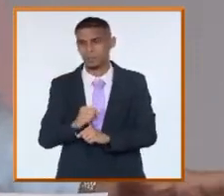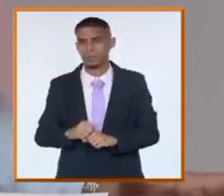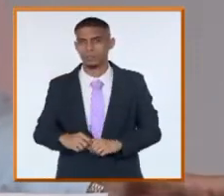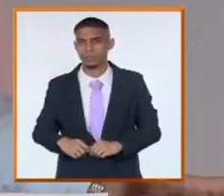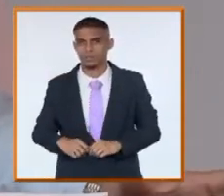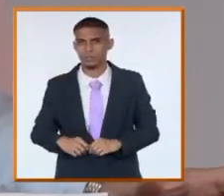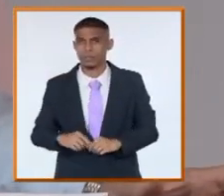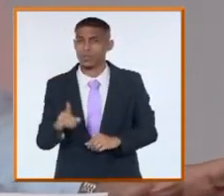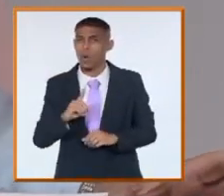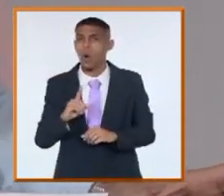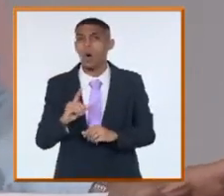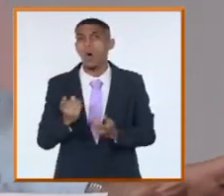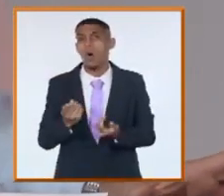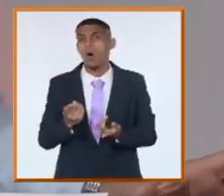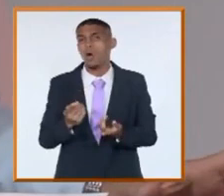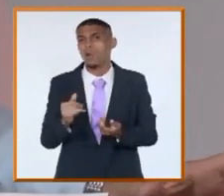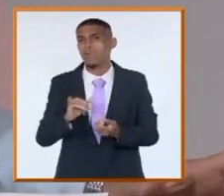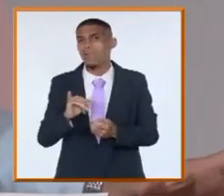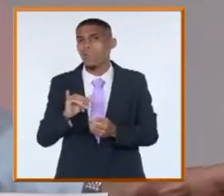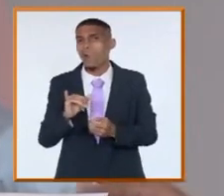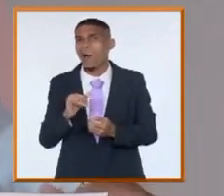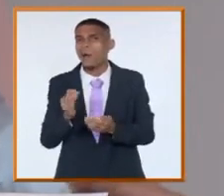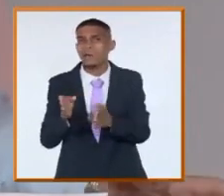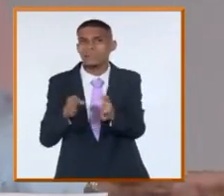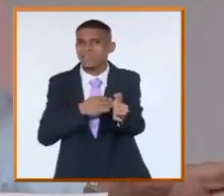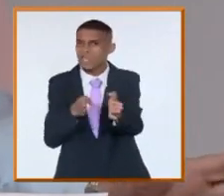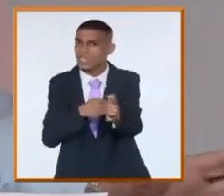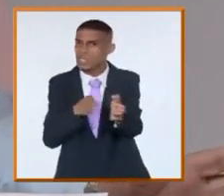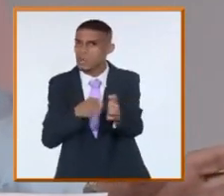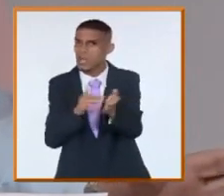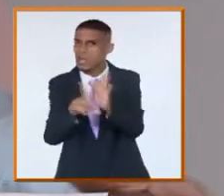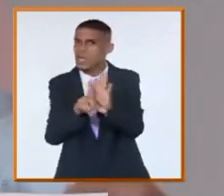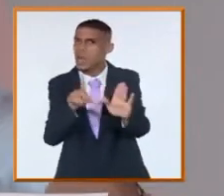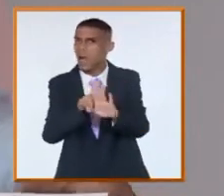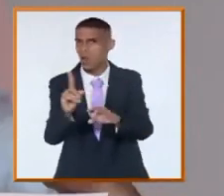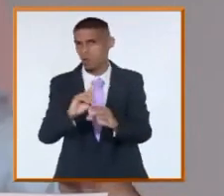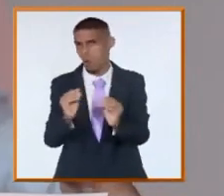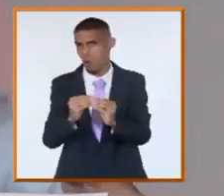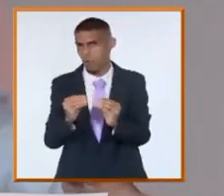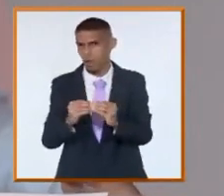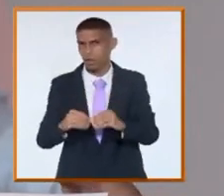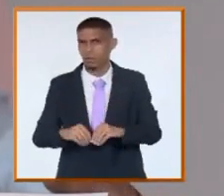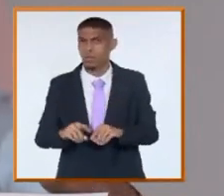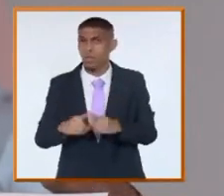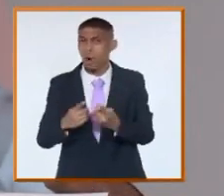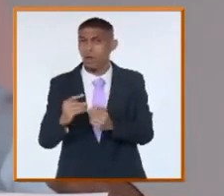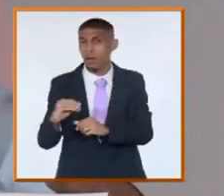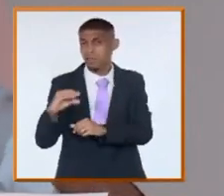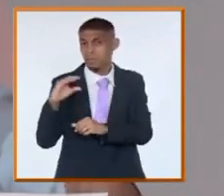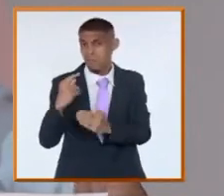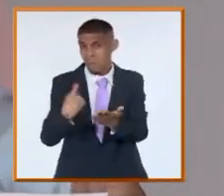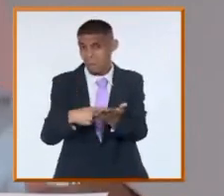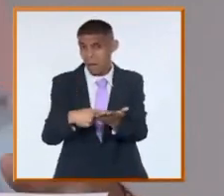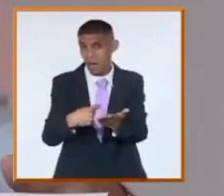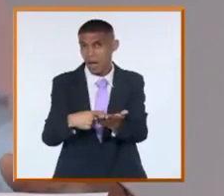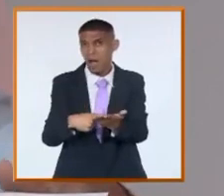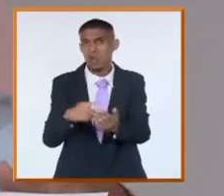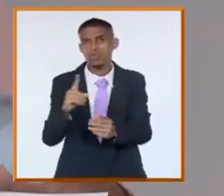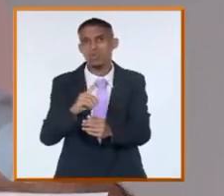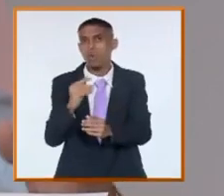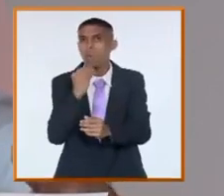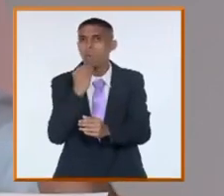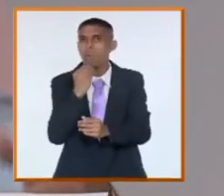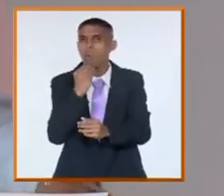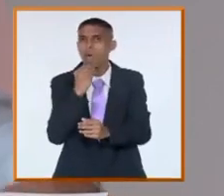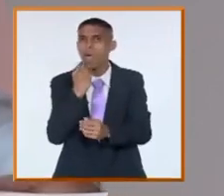y no se debe tener desviaciones de eso porque en los montos asignados Entonces no alcanza para